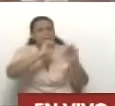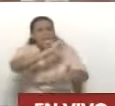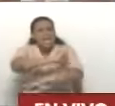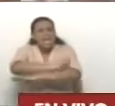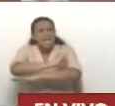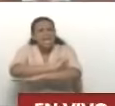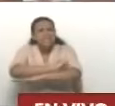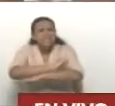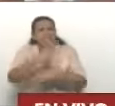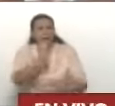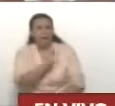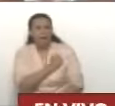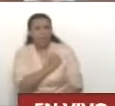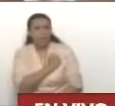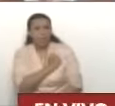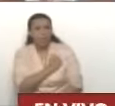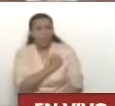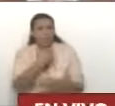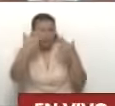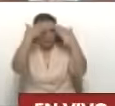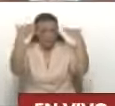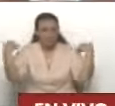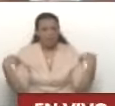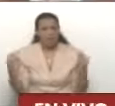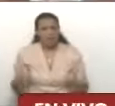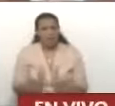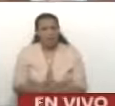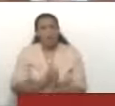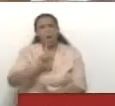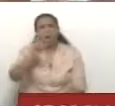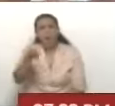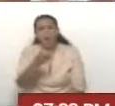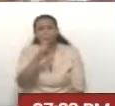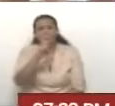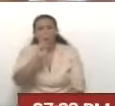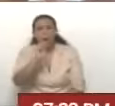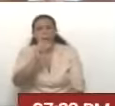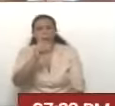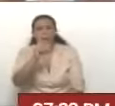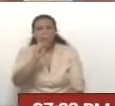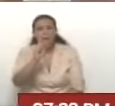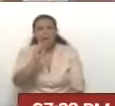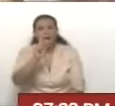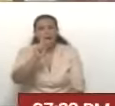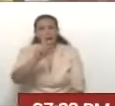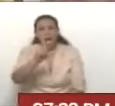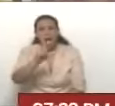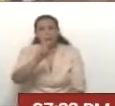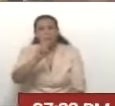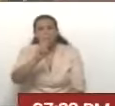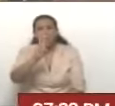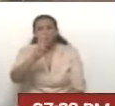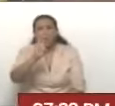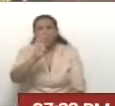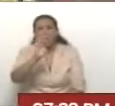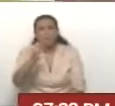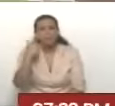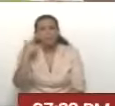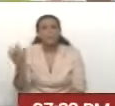iglesia? Llévame para allá. Entonces, él me dijo, ¿verdad, Génesis? Ah, no, jefe, estábamos en coro.